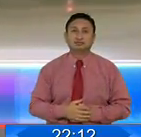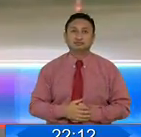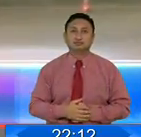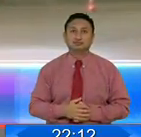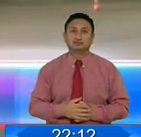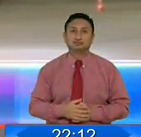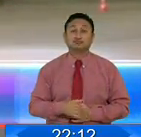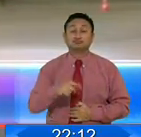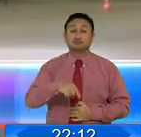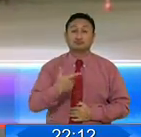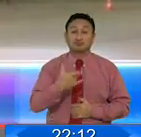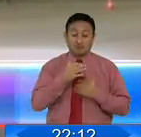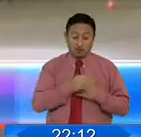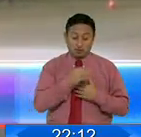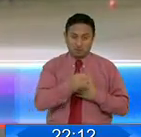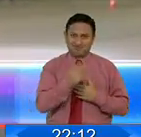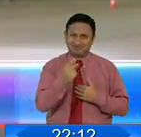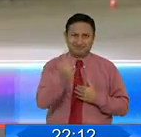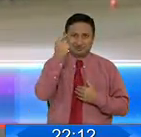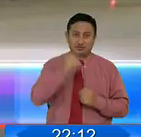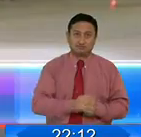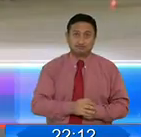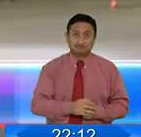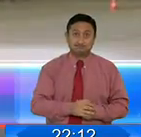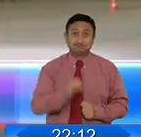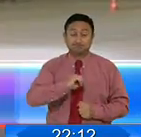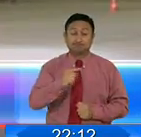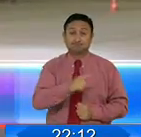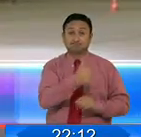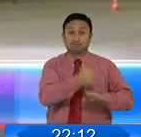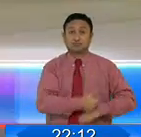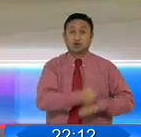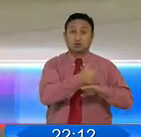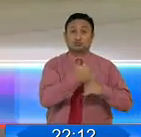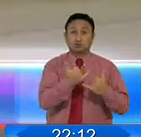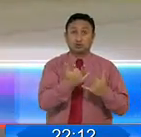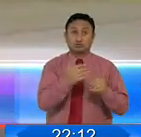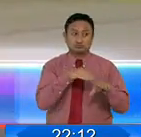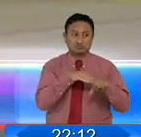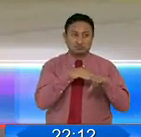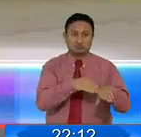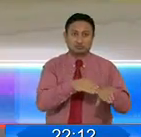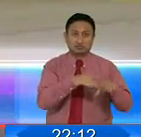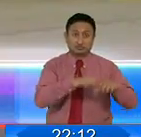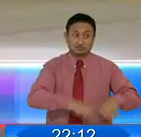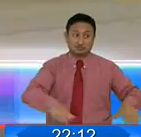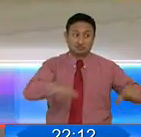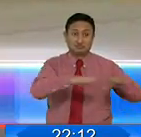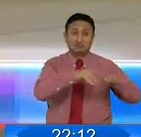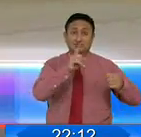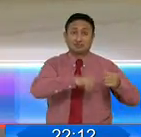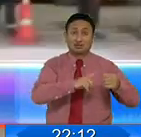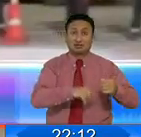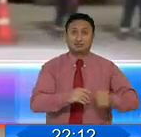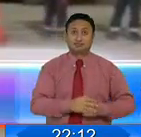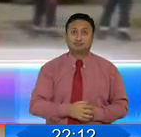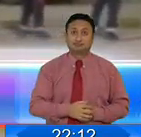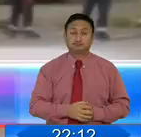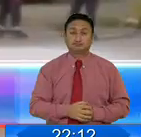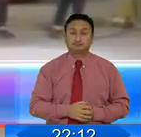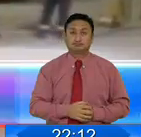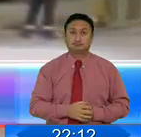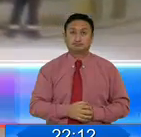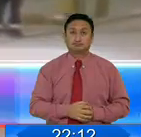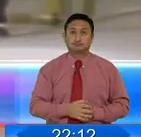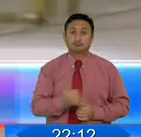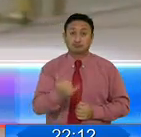para la detección del coronavirus. De este modo, las autoridades esperan fortalecer el cerco epidemiológico en la capital. Estas pruebas que